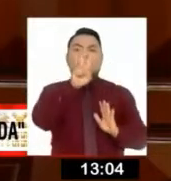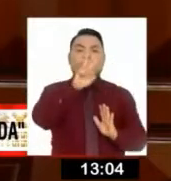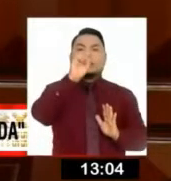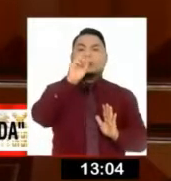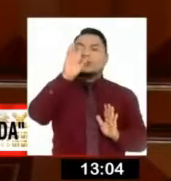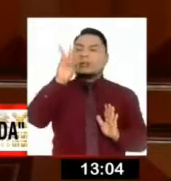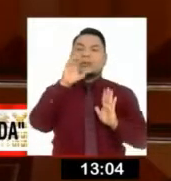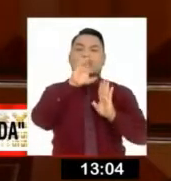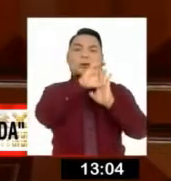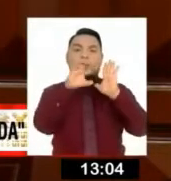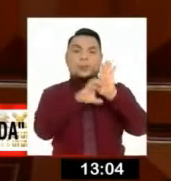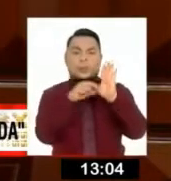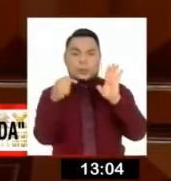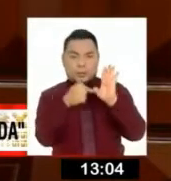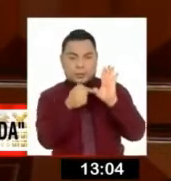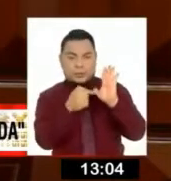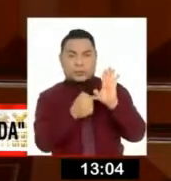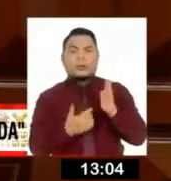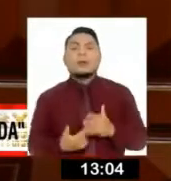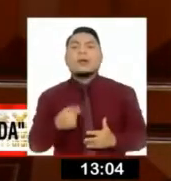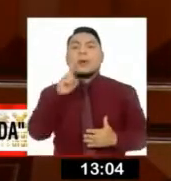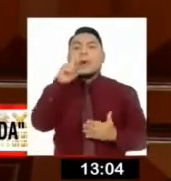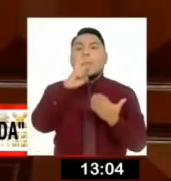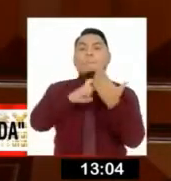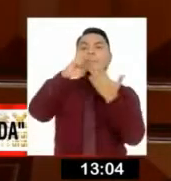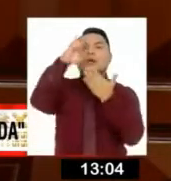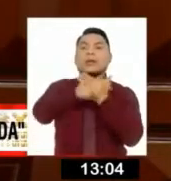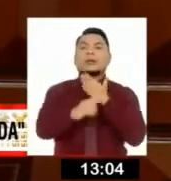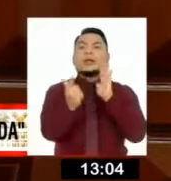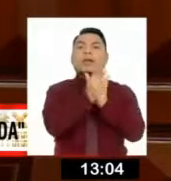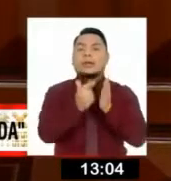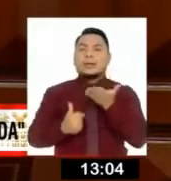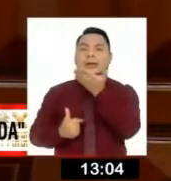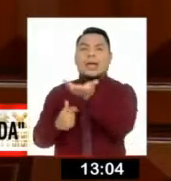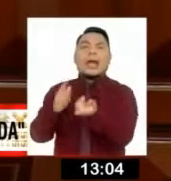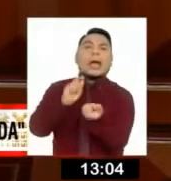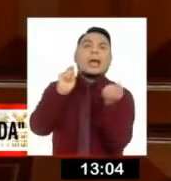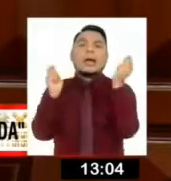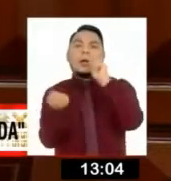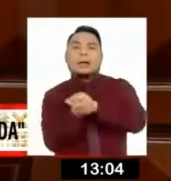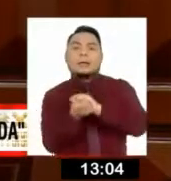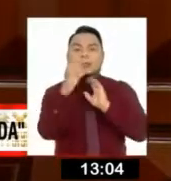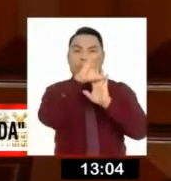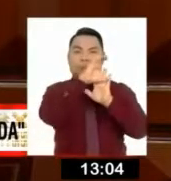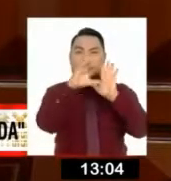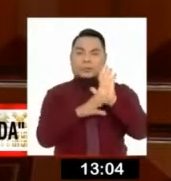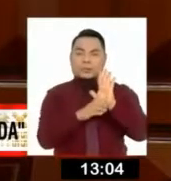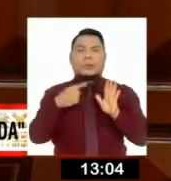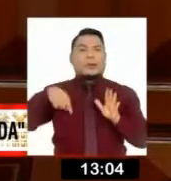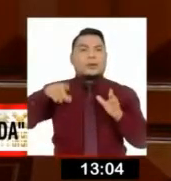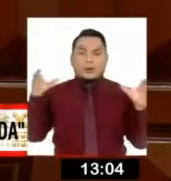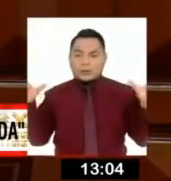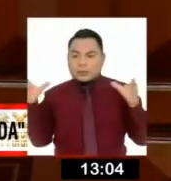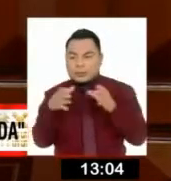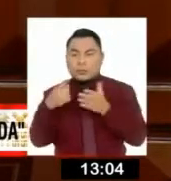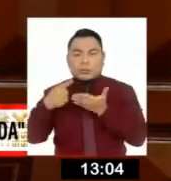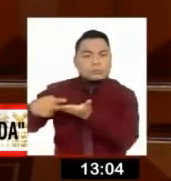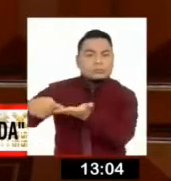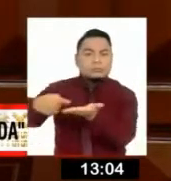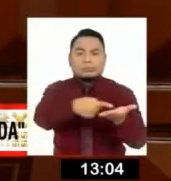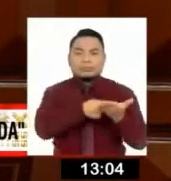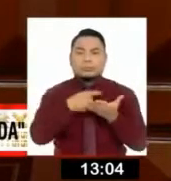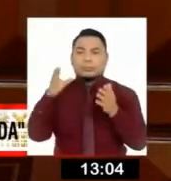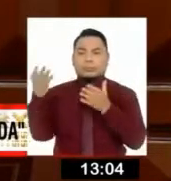206 de la Constitución vigente, un proyecto de ley para reformarla, que tras ser analizado y debatido por